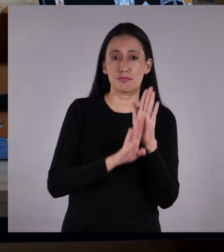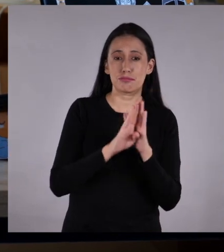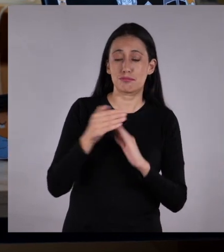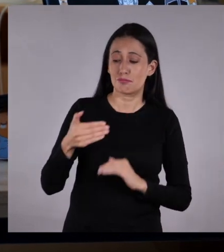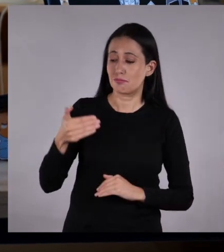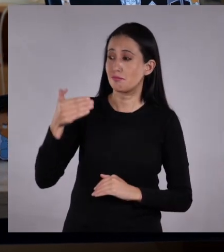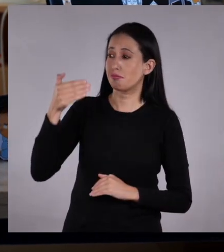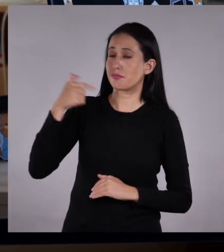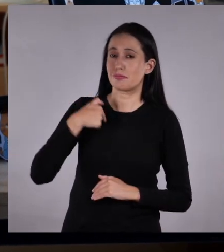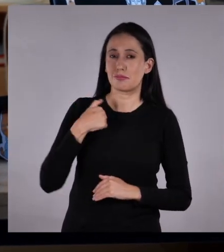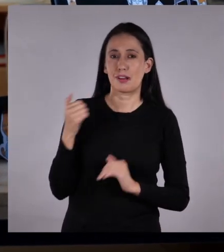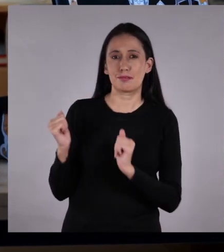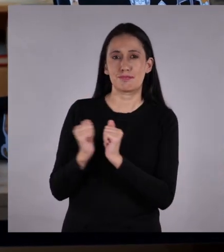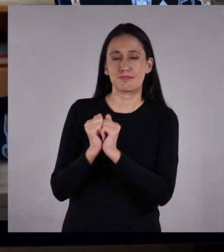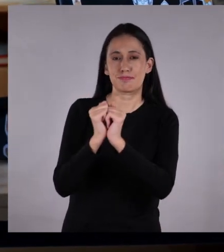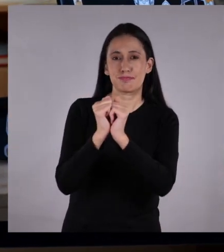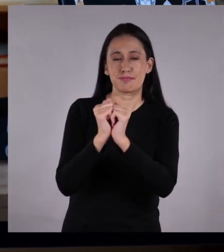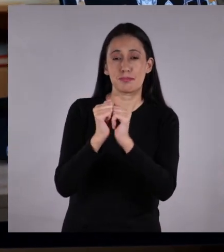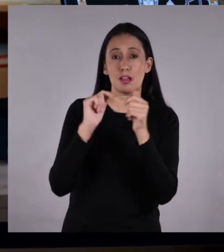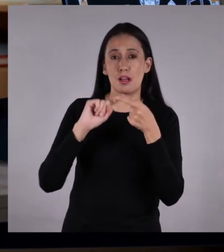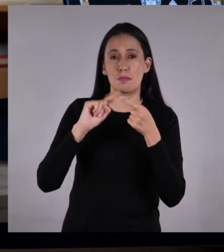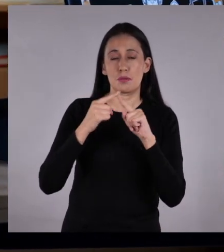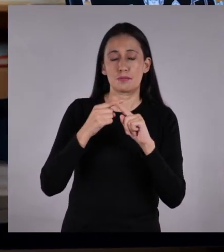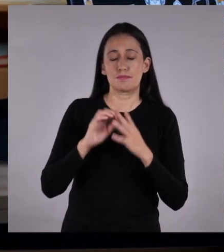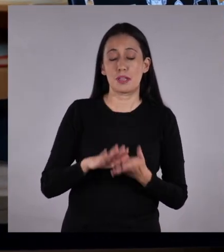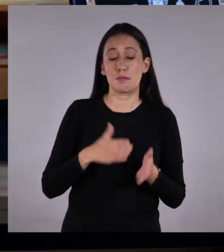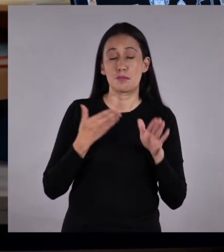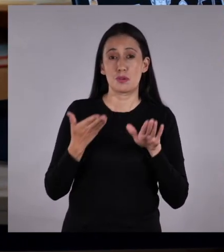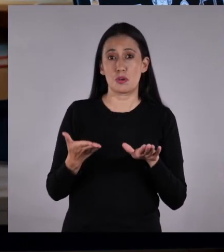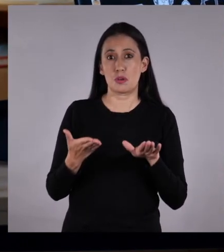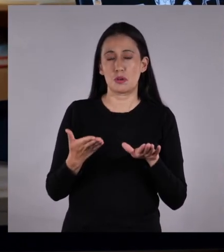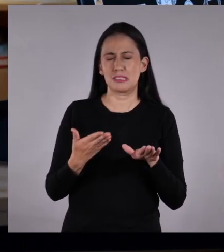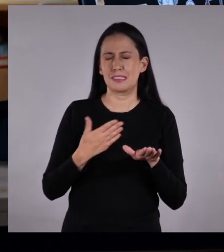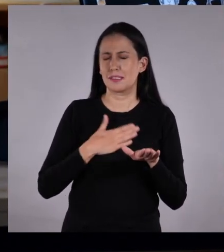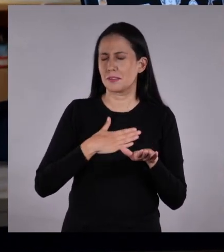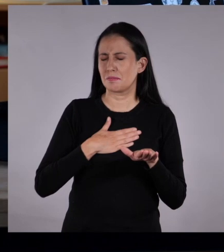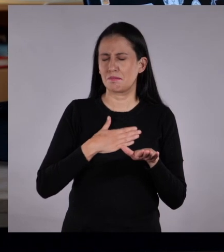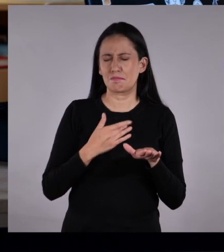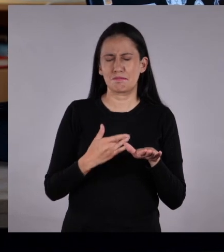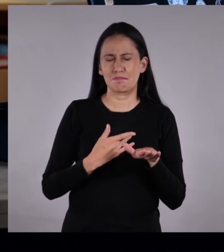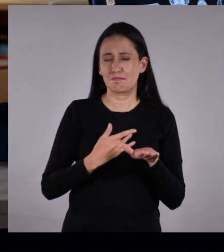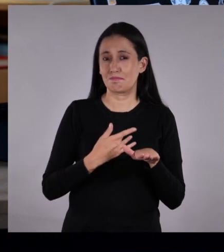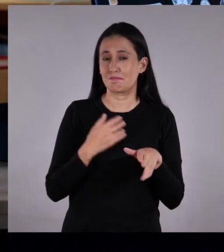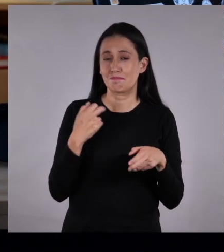Cuando murió, fue muy dura su partida. Mi lobito,